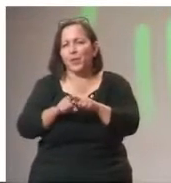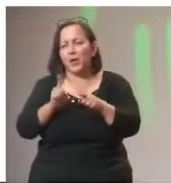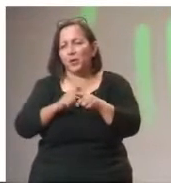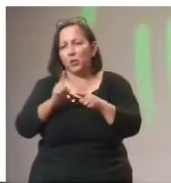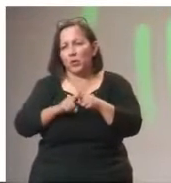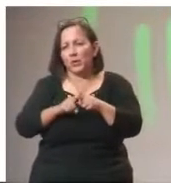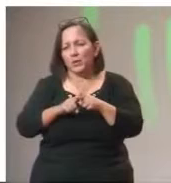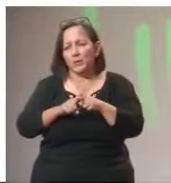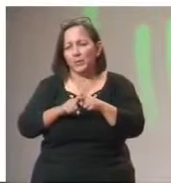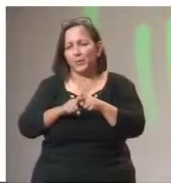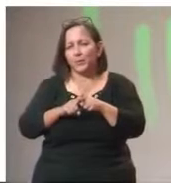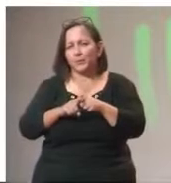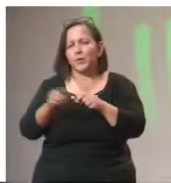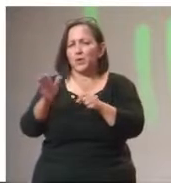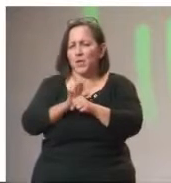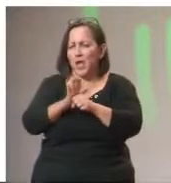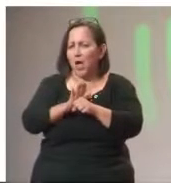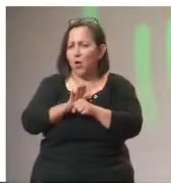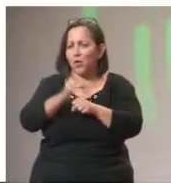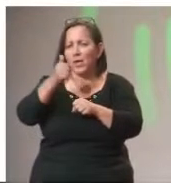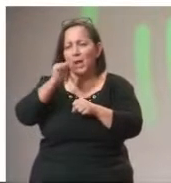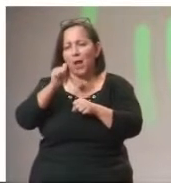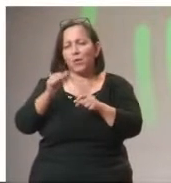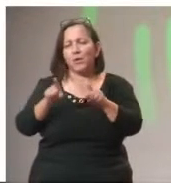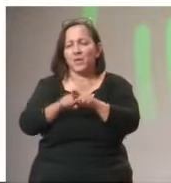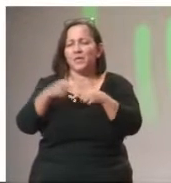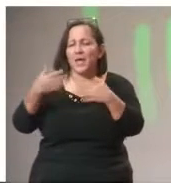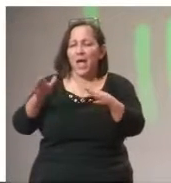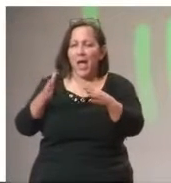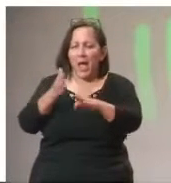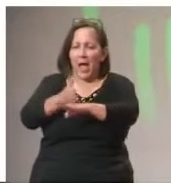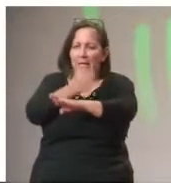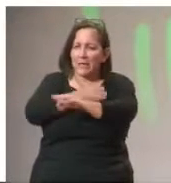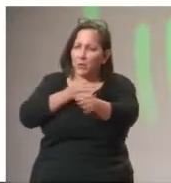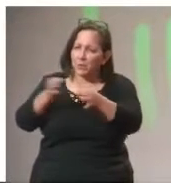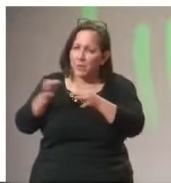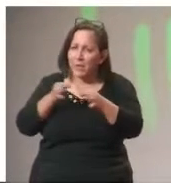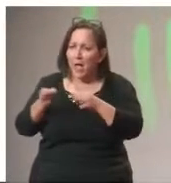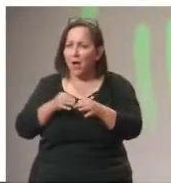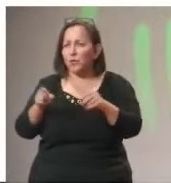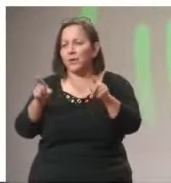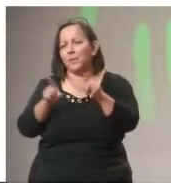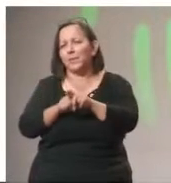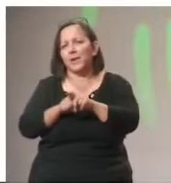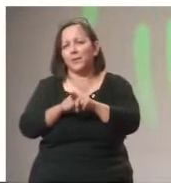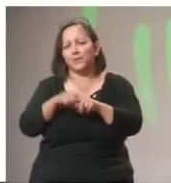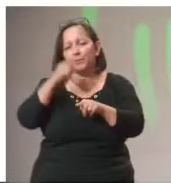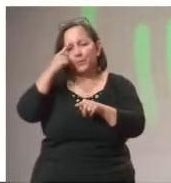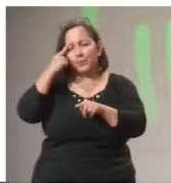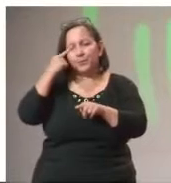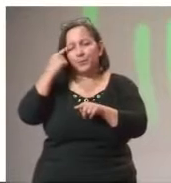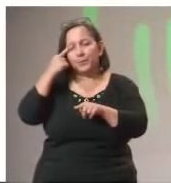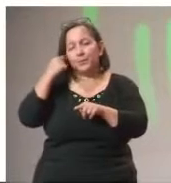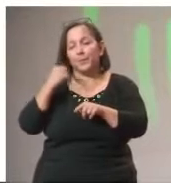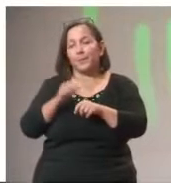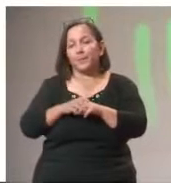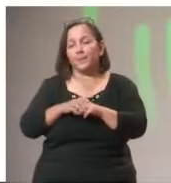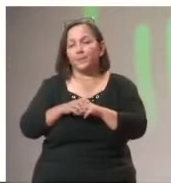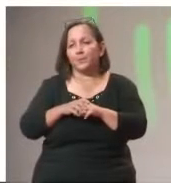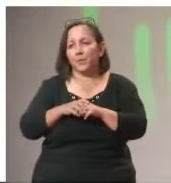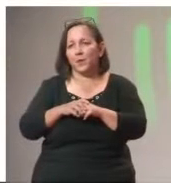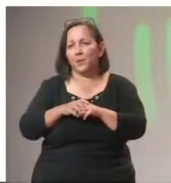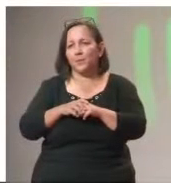la recarga, y eso ya lo hemos explicado varias veces y lo hemos ido a presentar a ARECEP como parte del trabajo de la